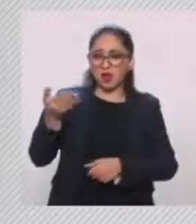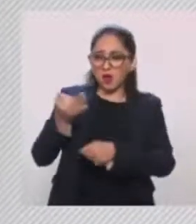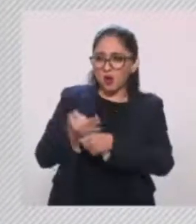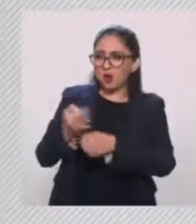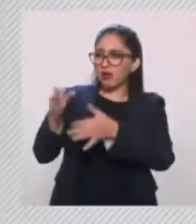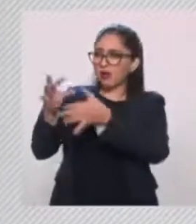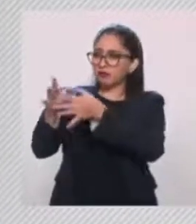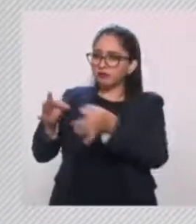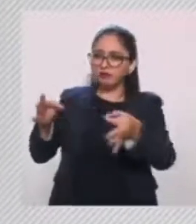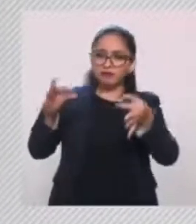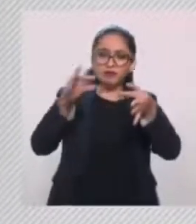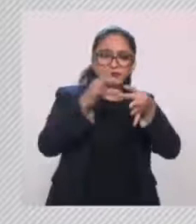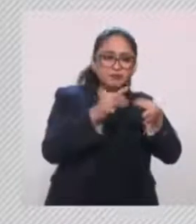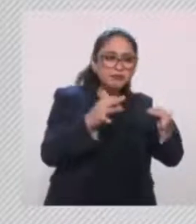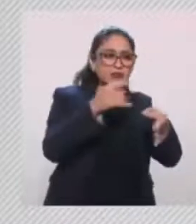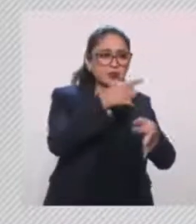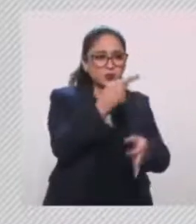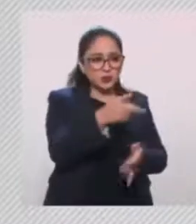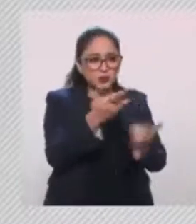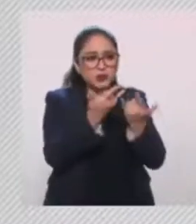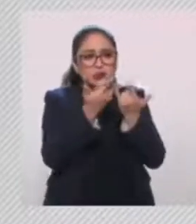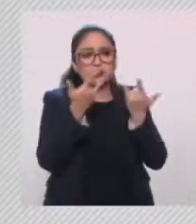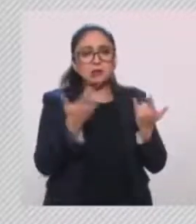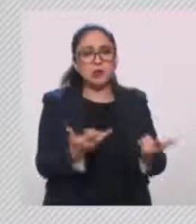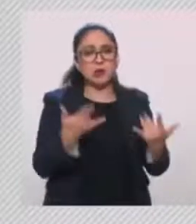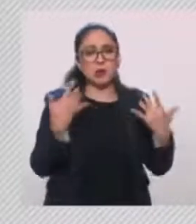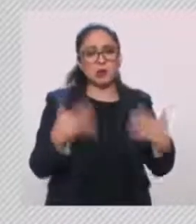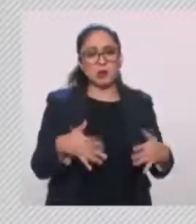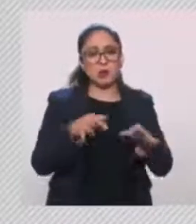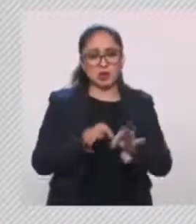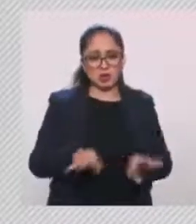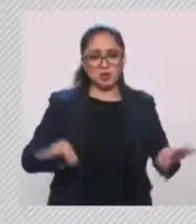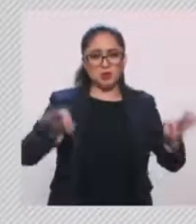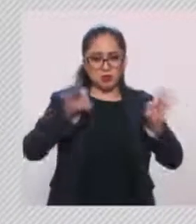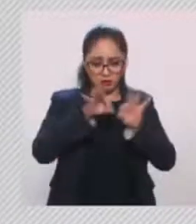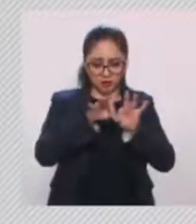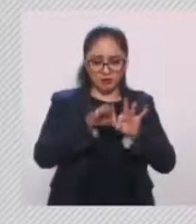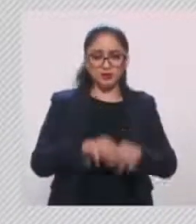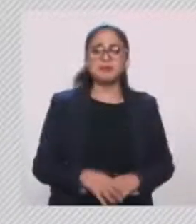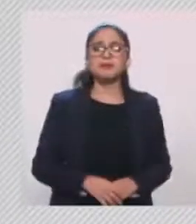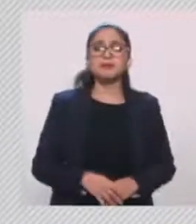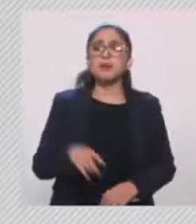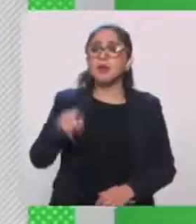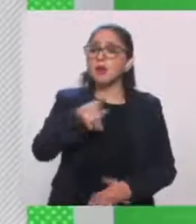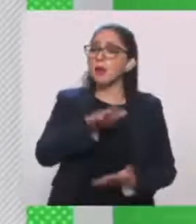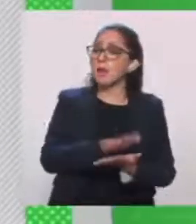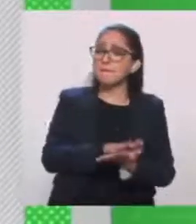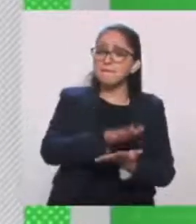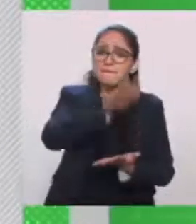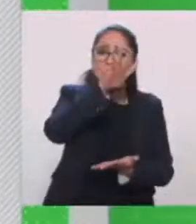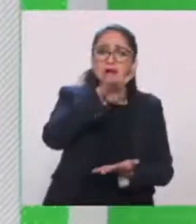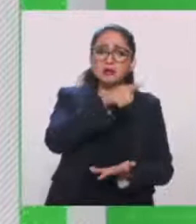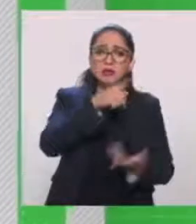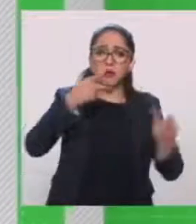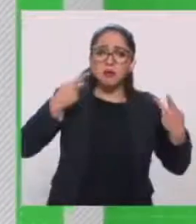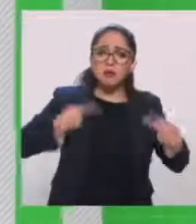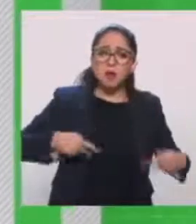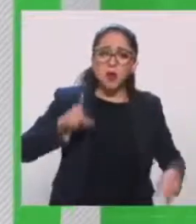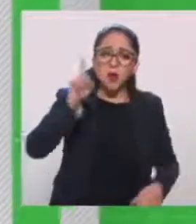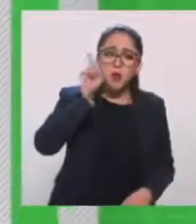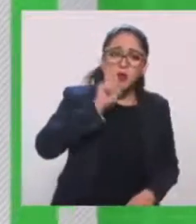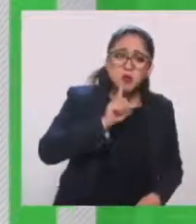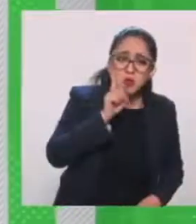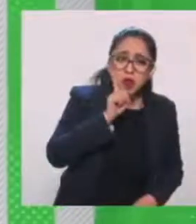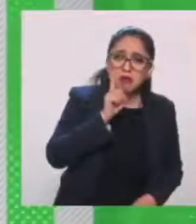escuchado es muy importante, la mayor parte de las mujeres no se considera en riesgo de vivir con VIH.